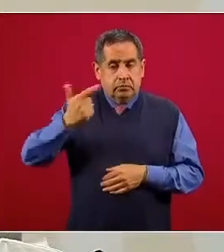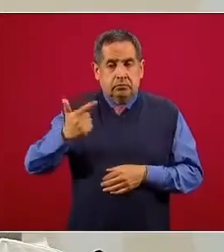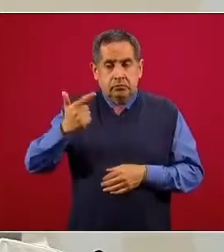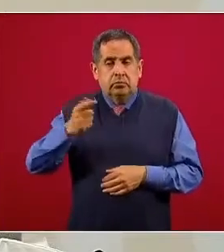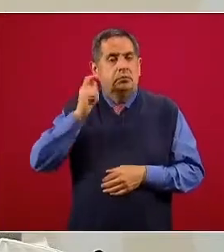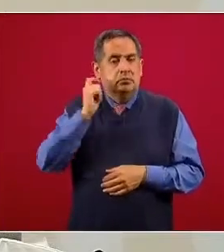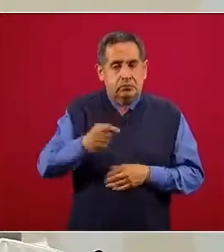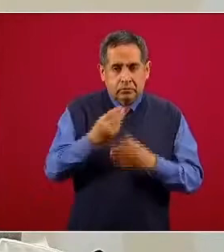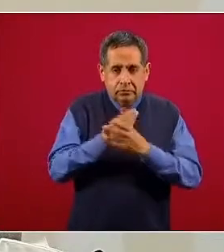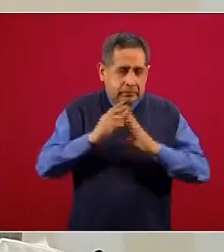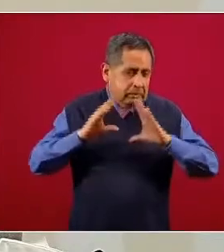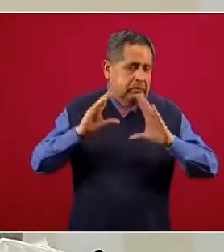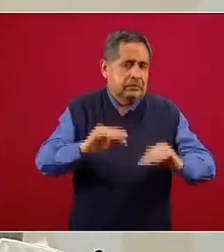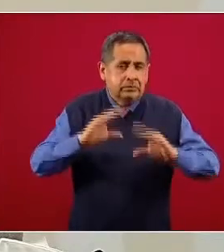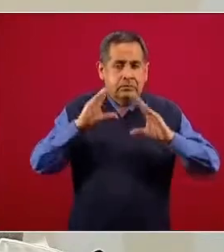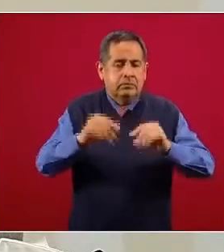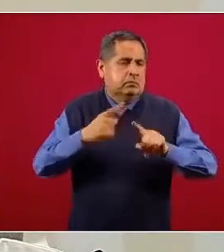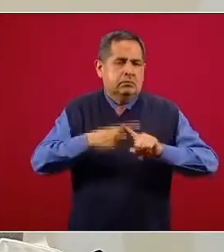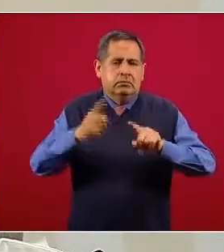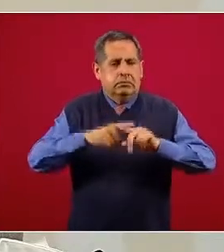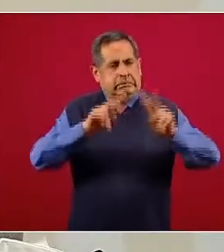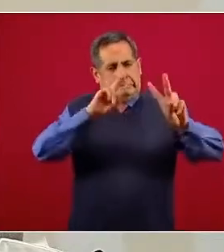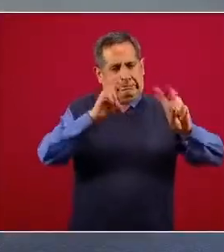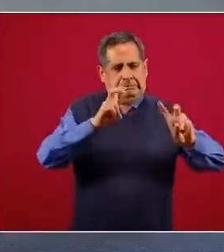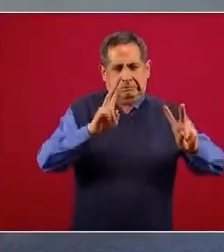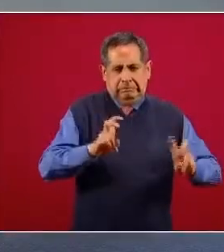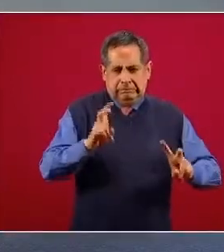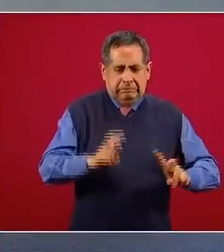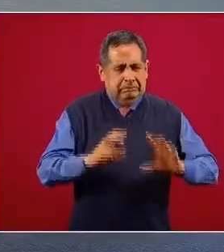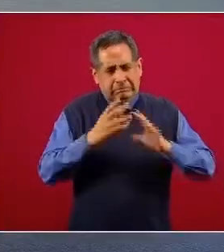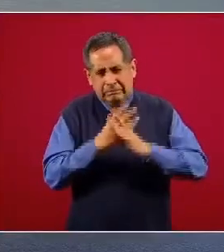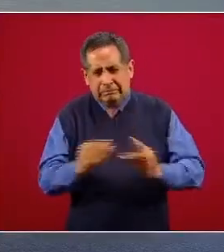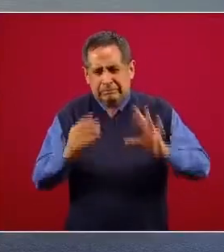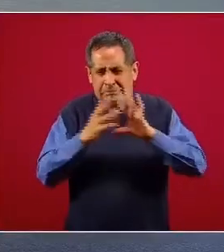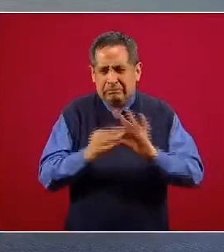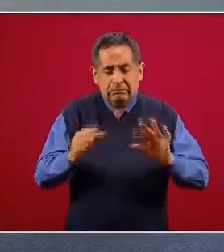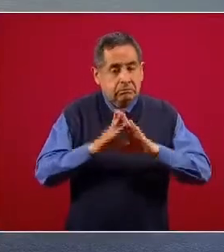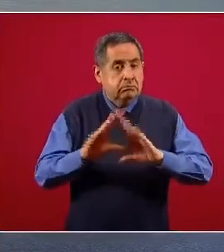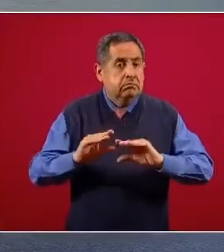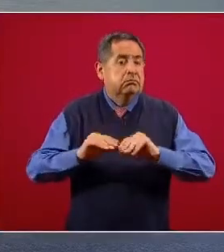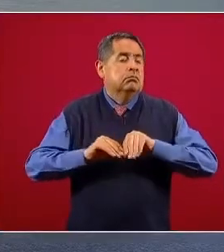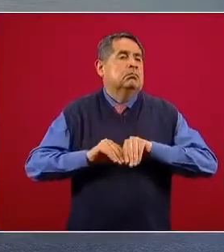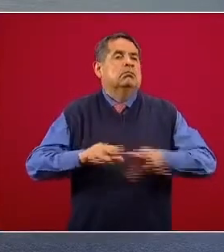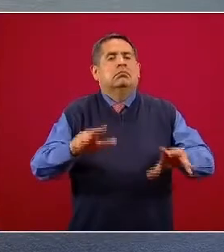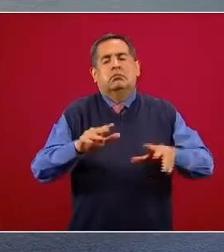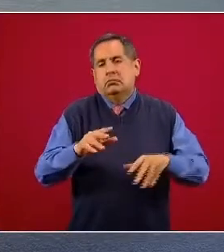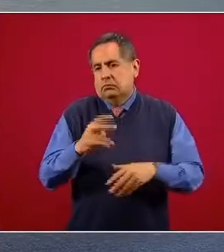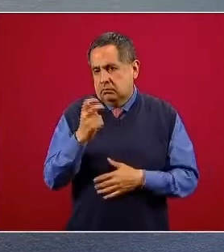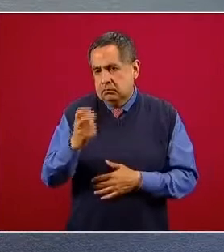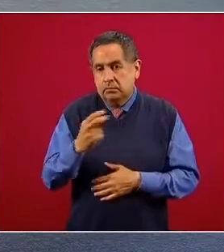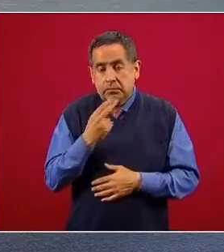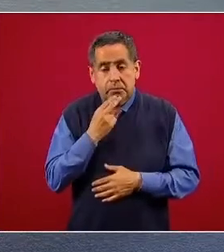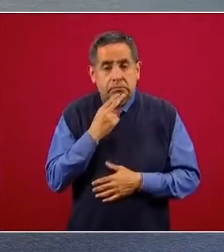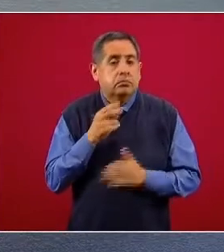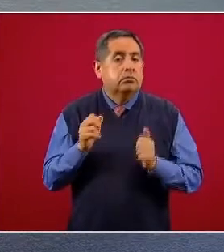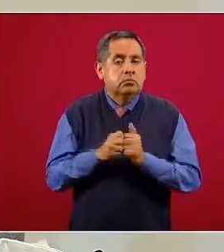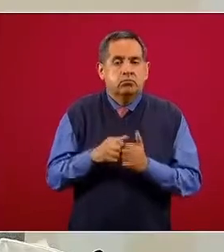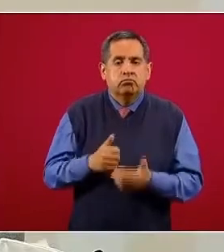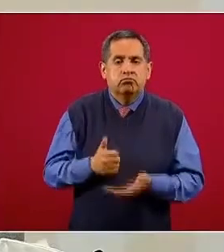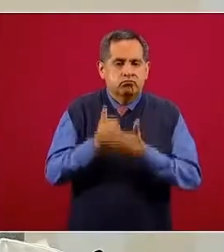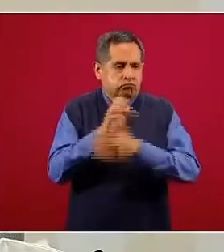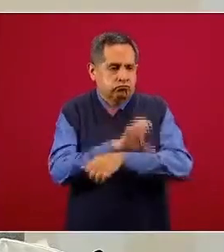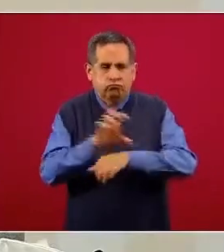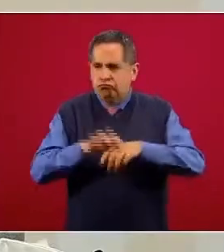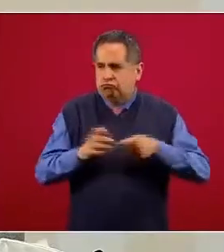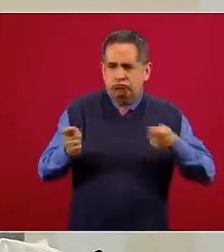damos clases de capacitación de diferentes tópicos y esto ha demostrado de que con la ayuda